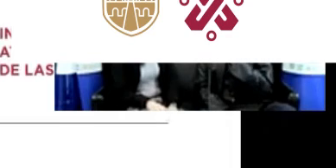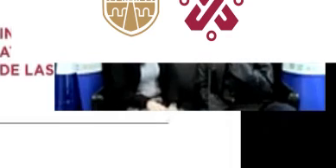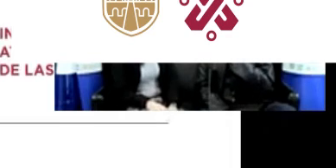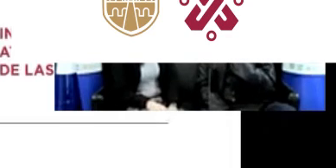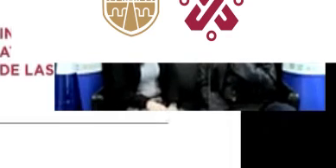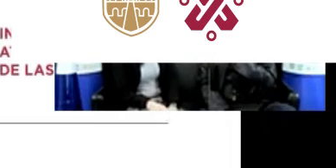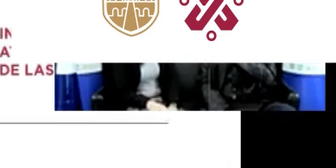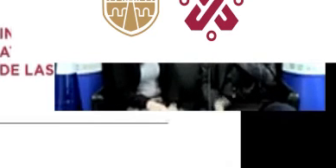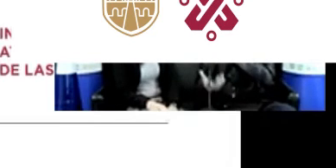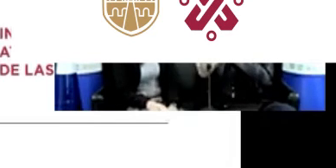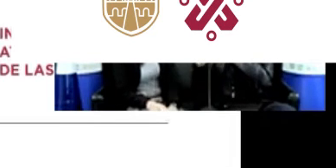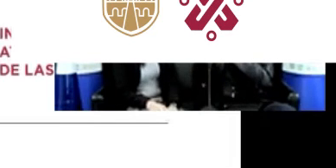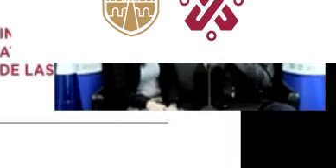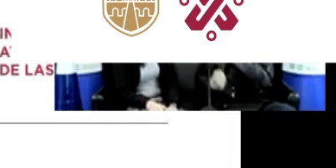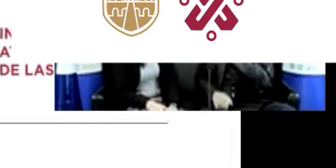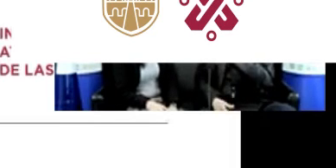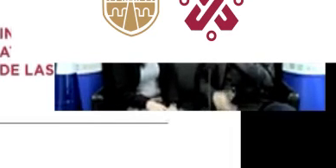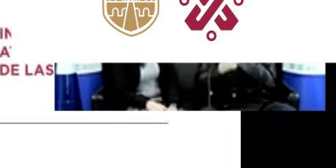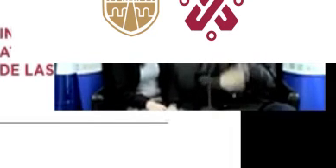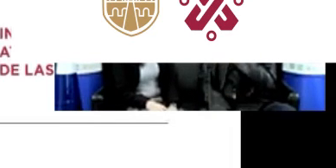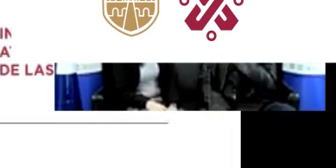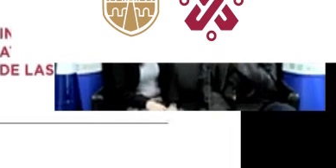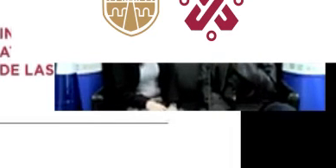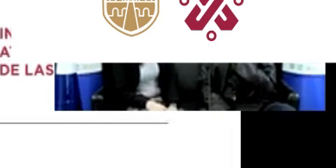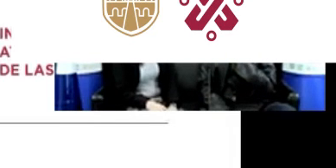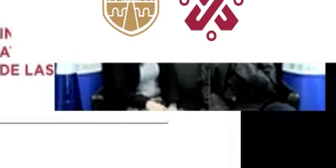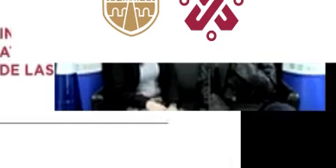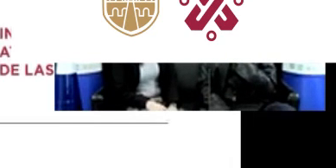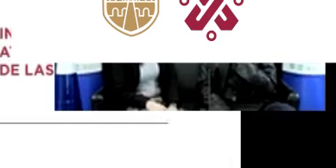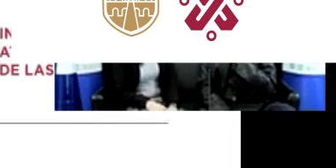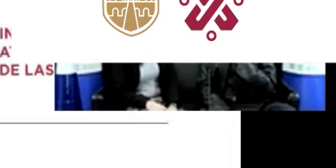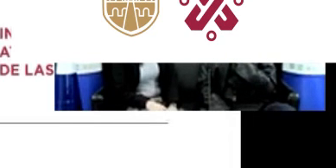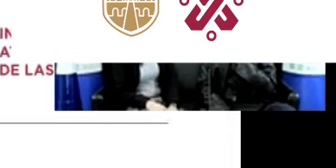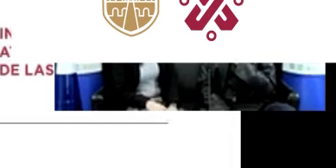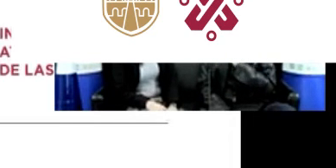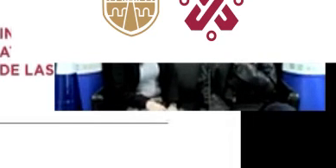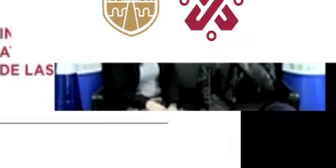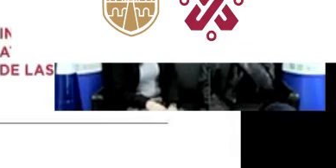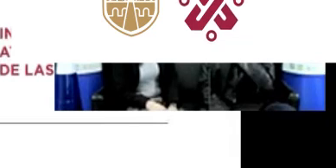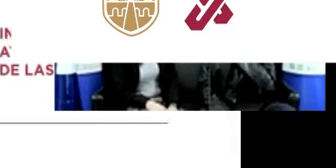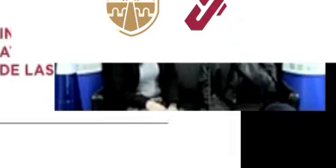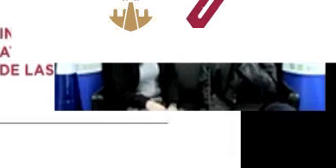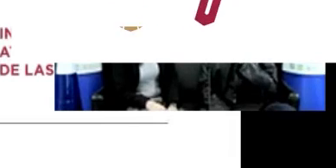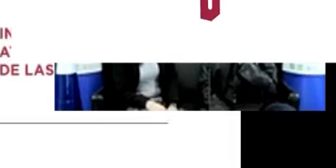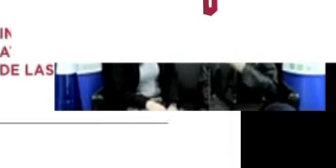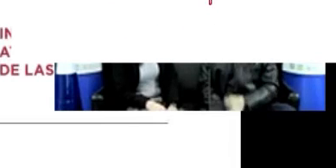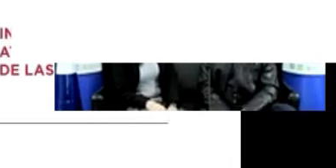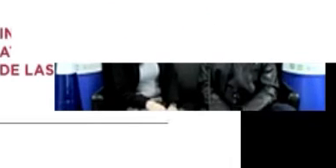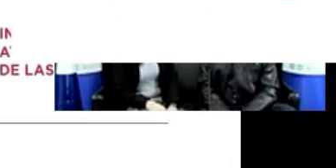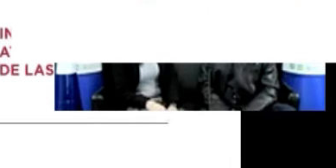12 sesiones, y son sesiones mucho más estructuradas. La lámina que viene, por favor. Ya estamos hablando